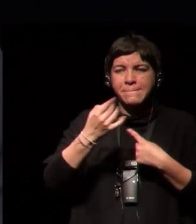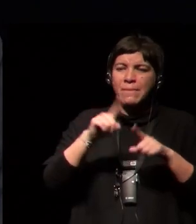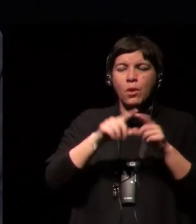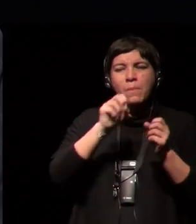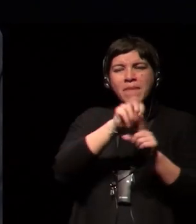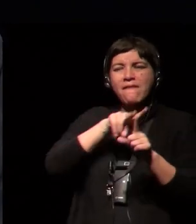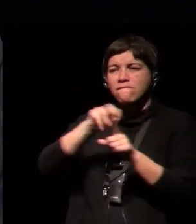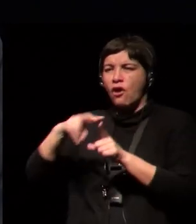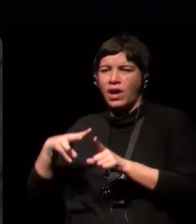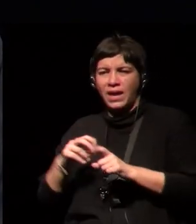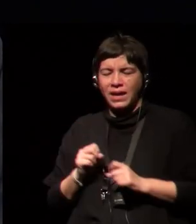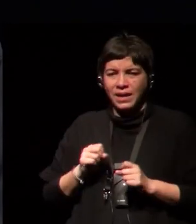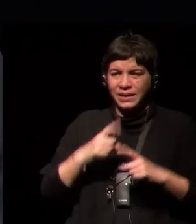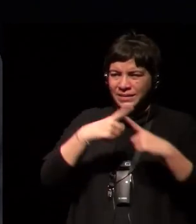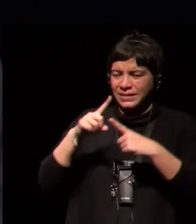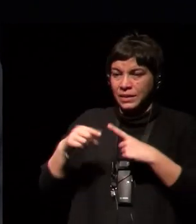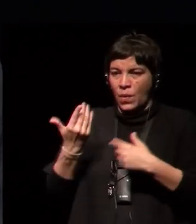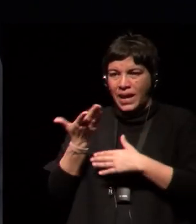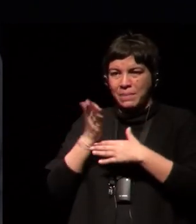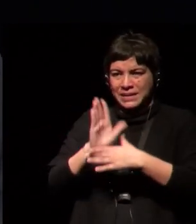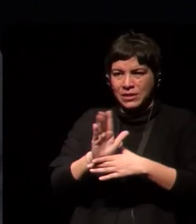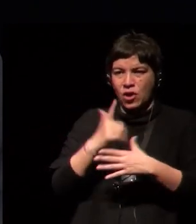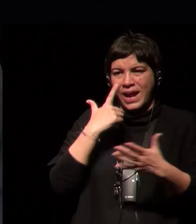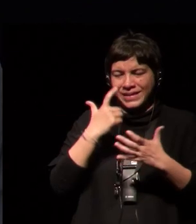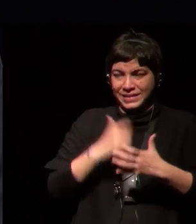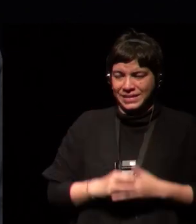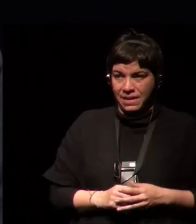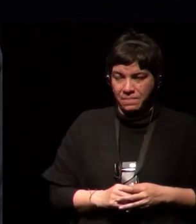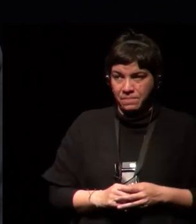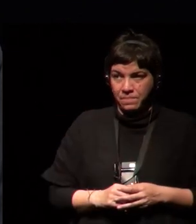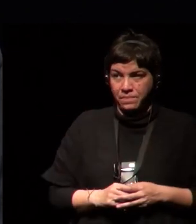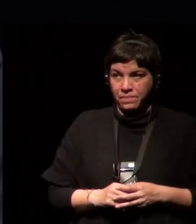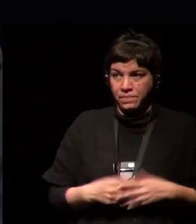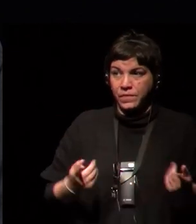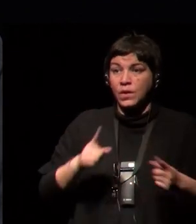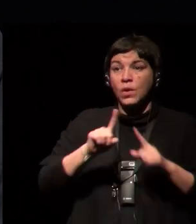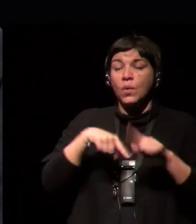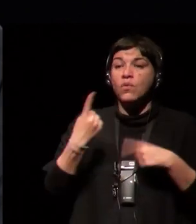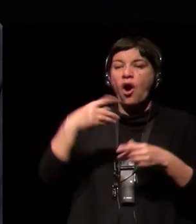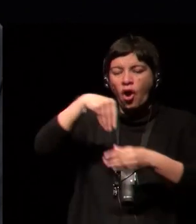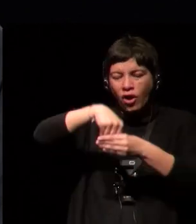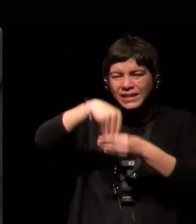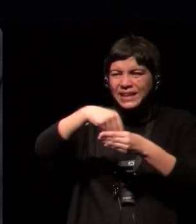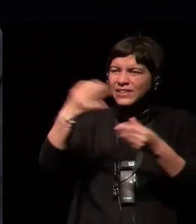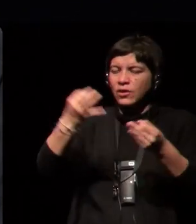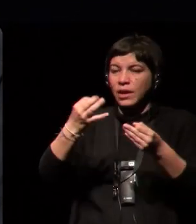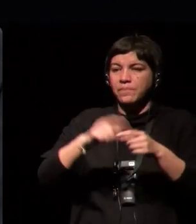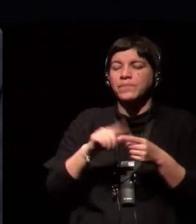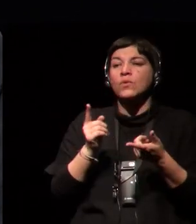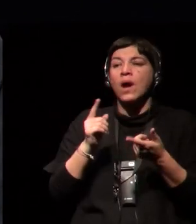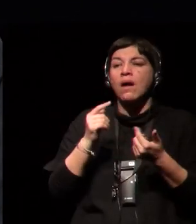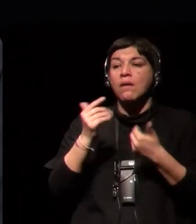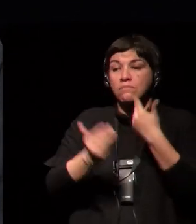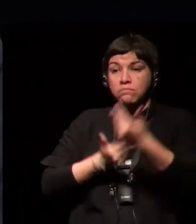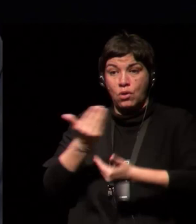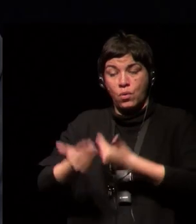a la representación artística. Y luego el contenido en sí, la producción de Namajira se prepara, visita un teatro como